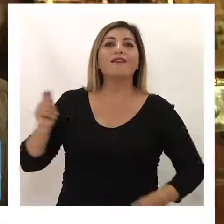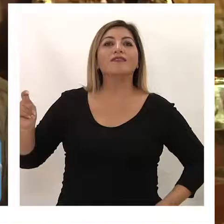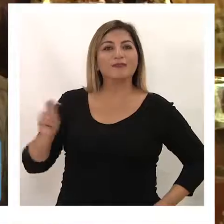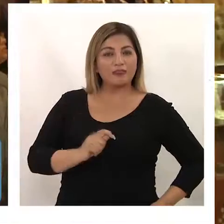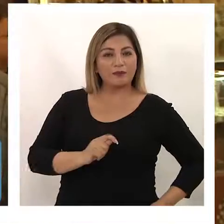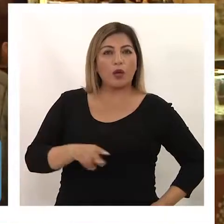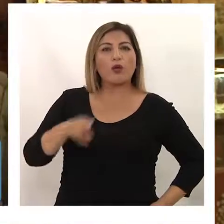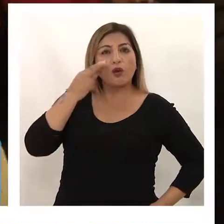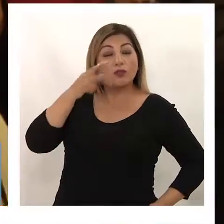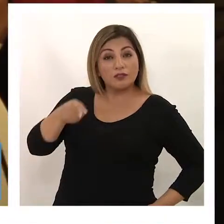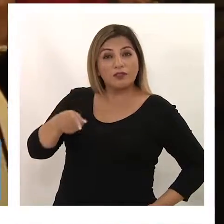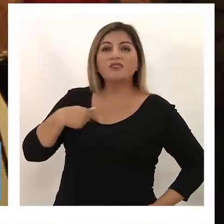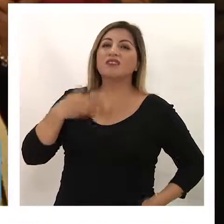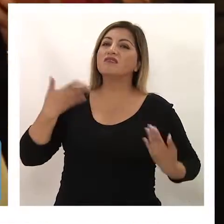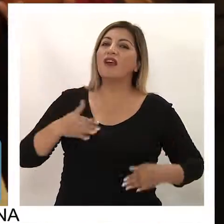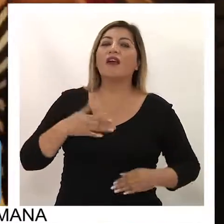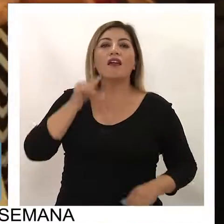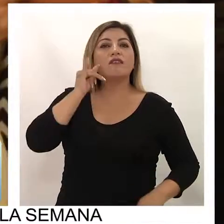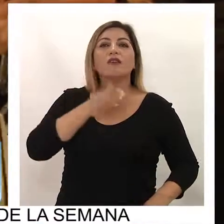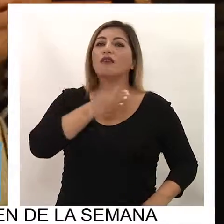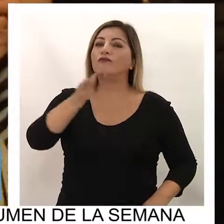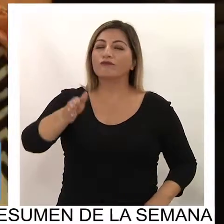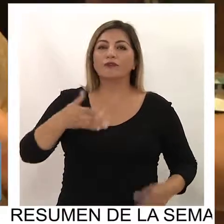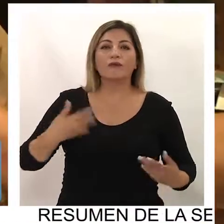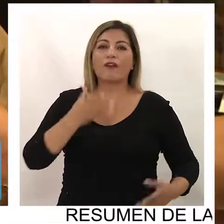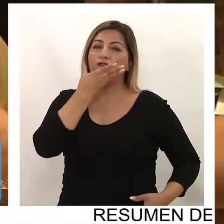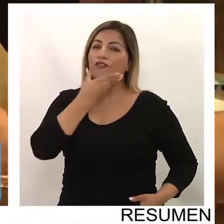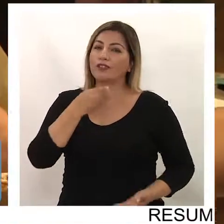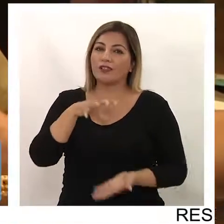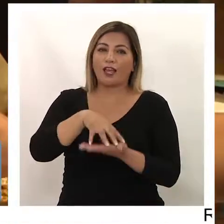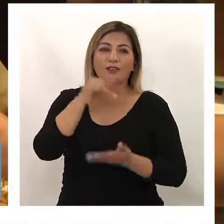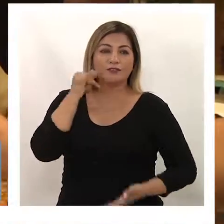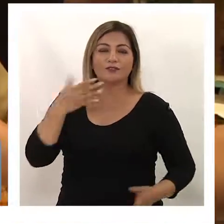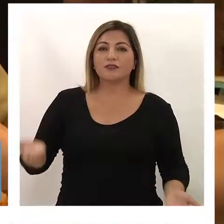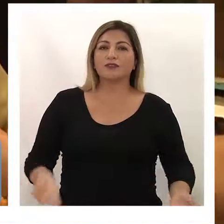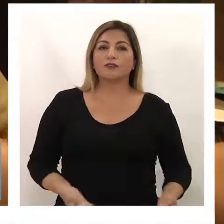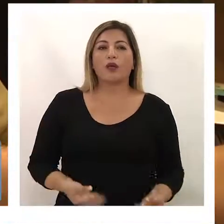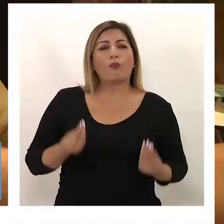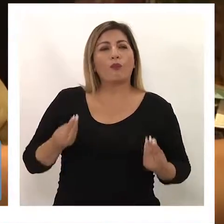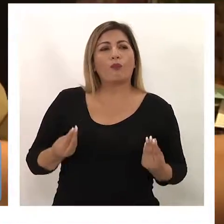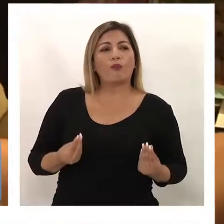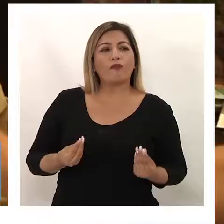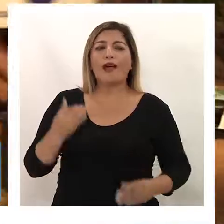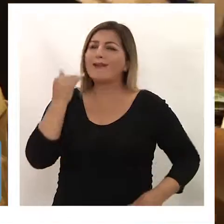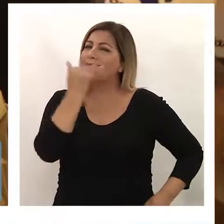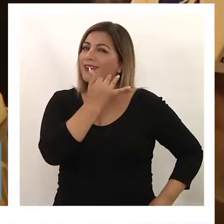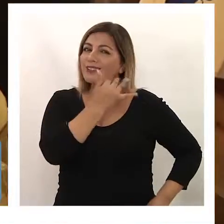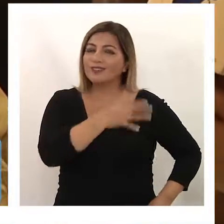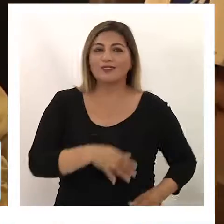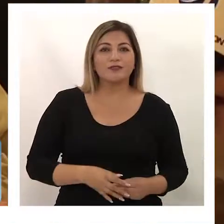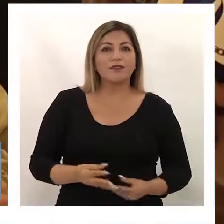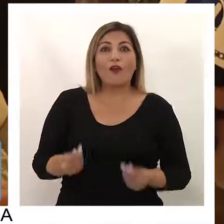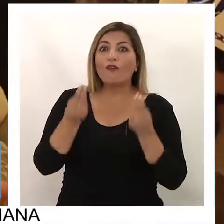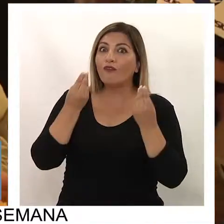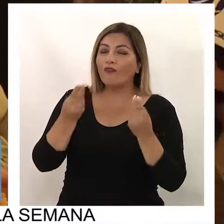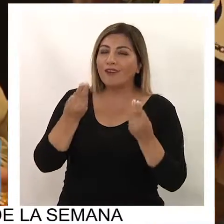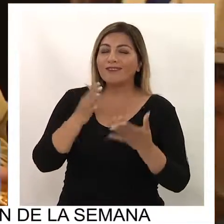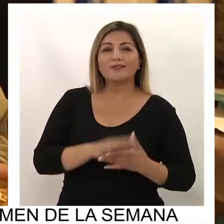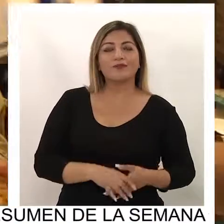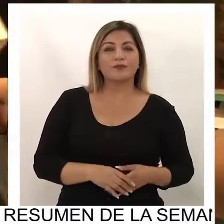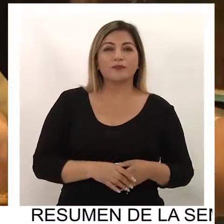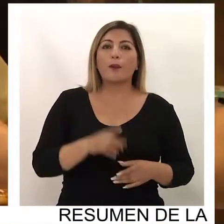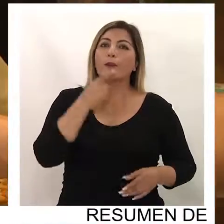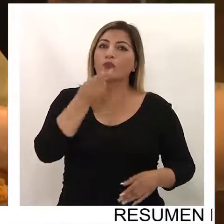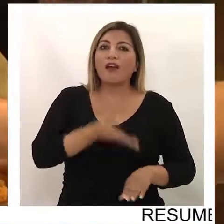Iquique, es una muy bella ciudad Excelente, muy agradable, muy rico, buena gastronomía ¿Había probado la guatita a la